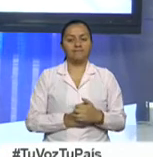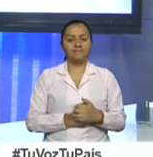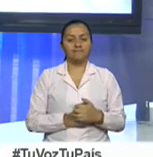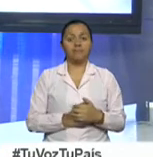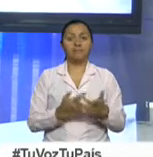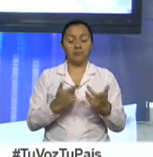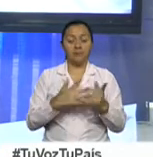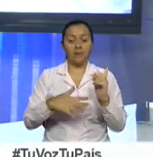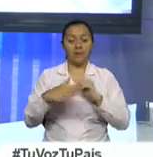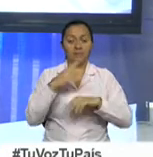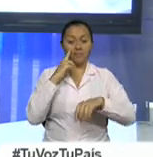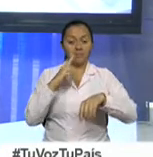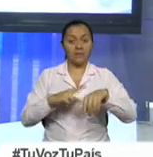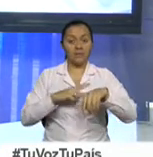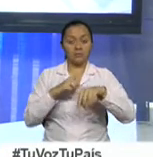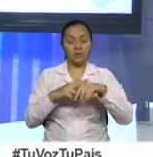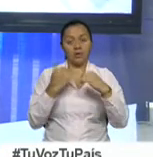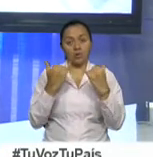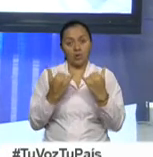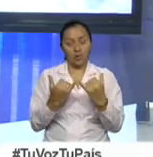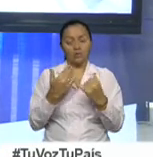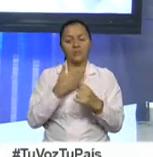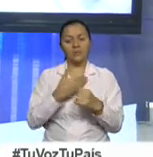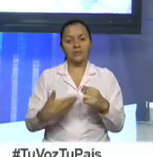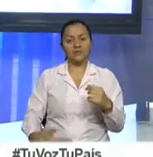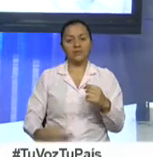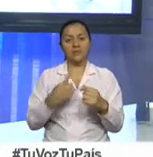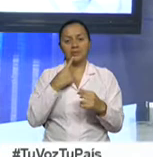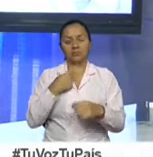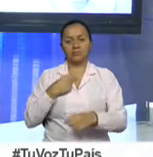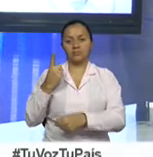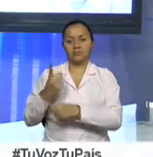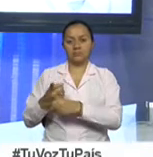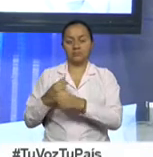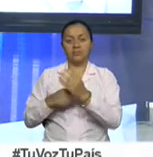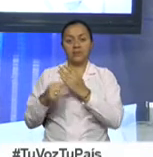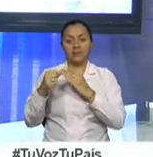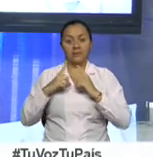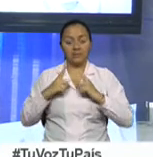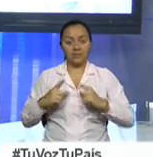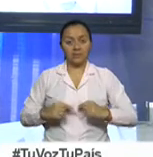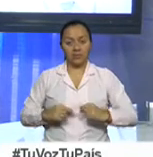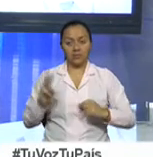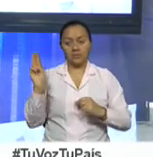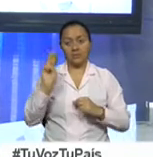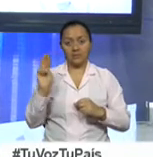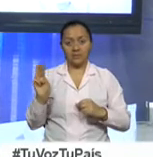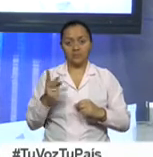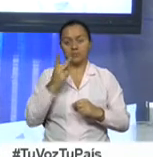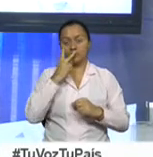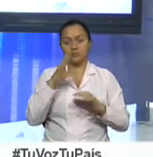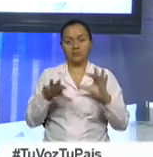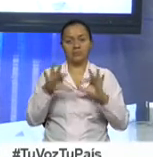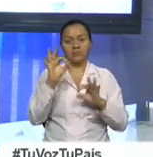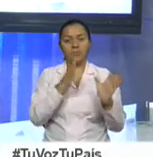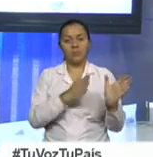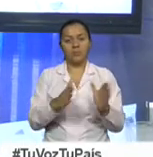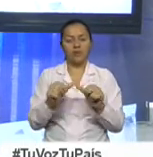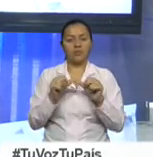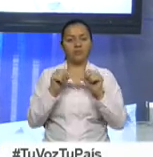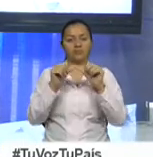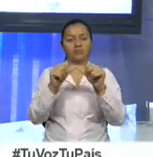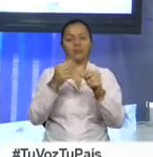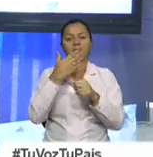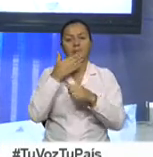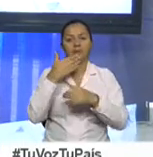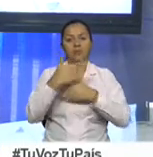ámbito nacional, el presidente Moreno reiteró que ha dispuesto a la ministra de Salud Pública, Verónica Espinosa, que se emprenda un plan sostenido de